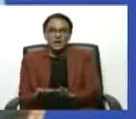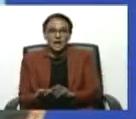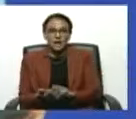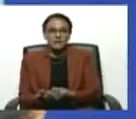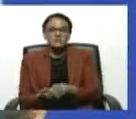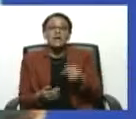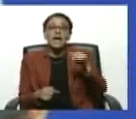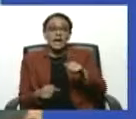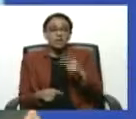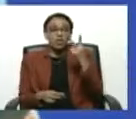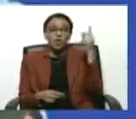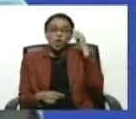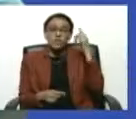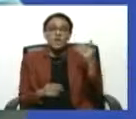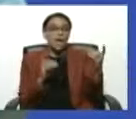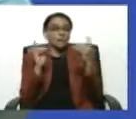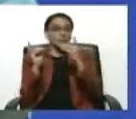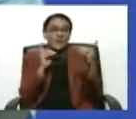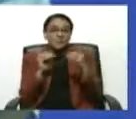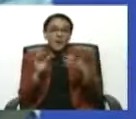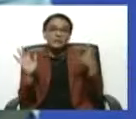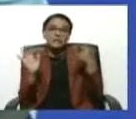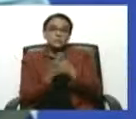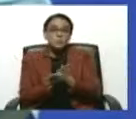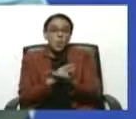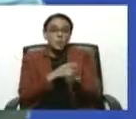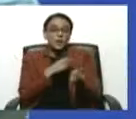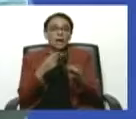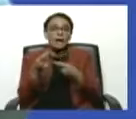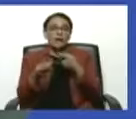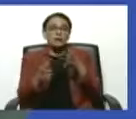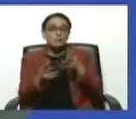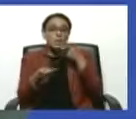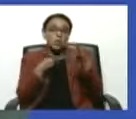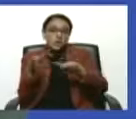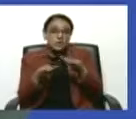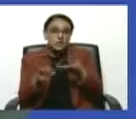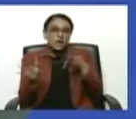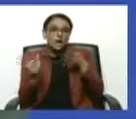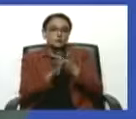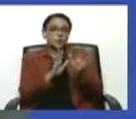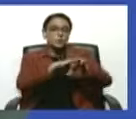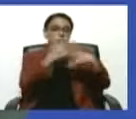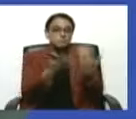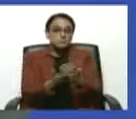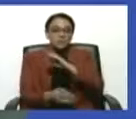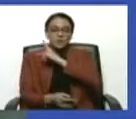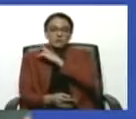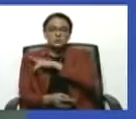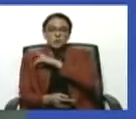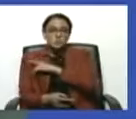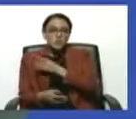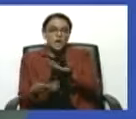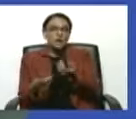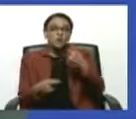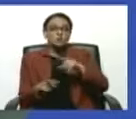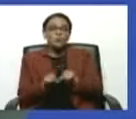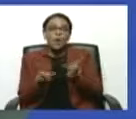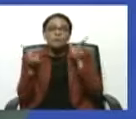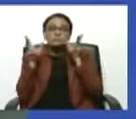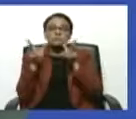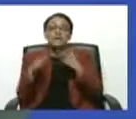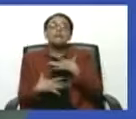teoría económica, geopolítica, política, social. Hemos estado muy pendientes. Yo